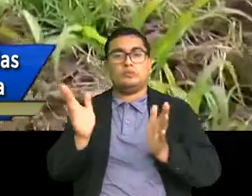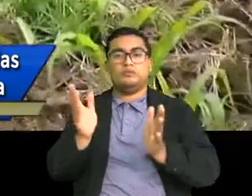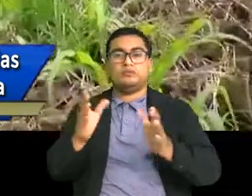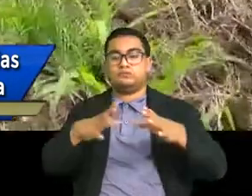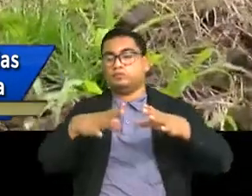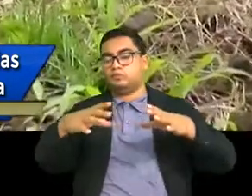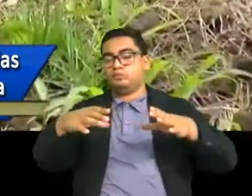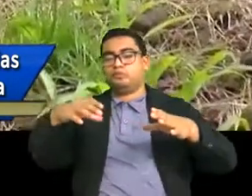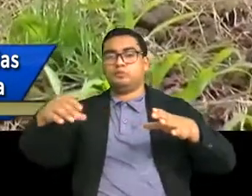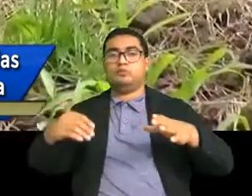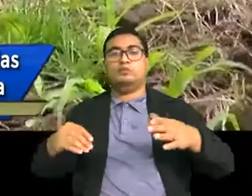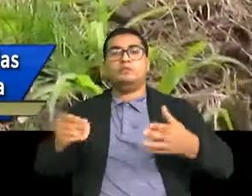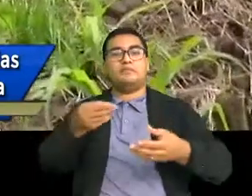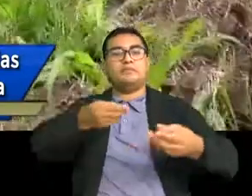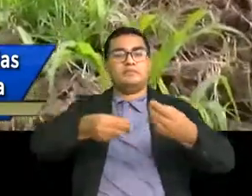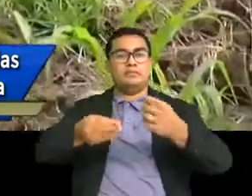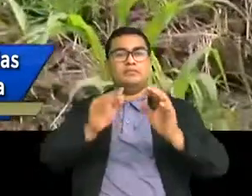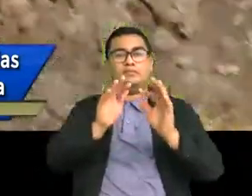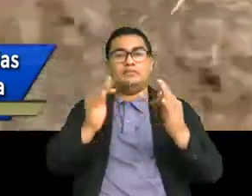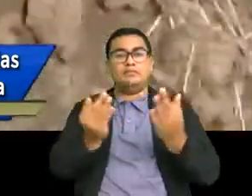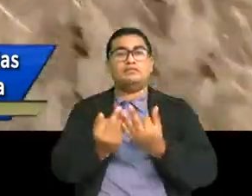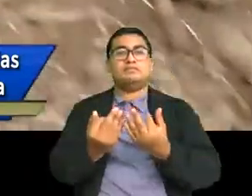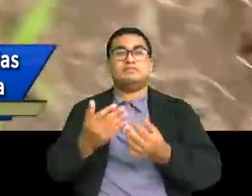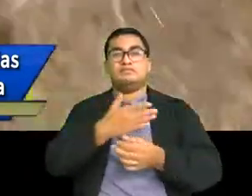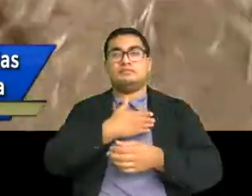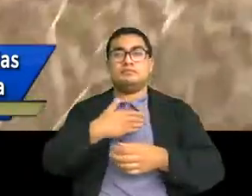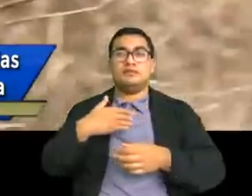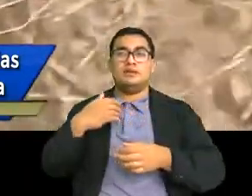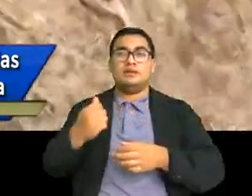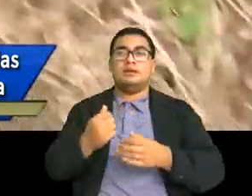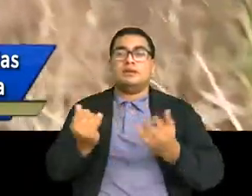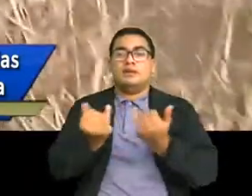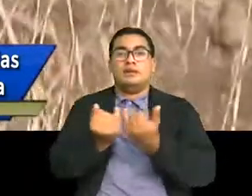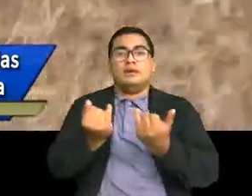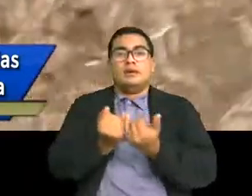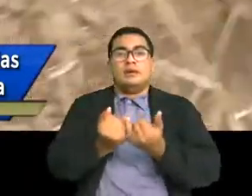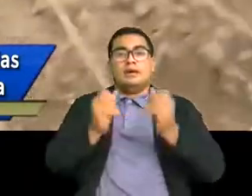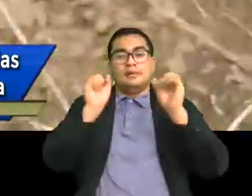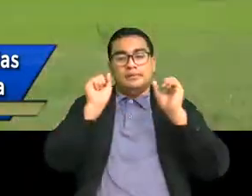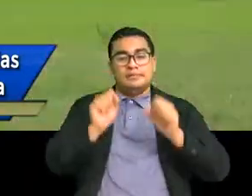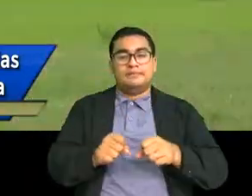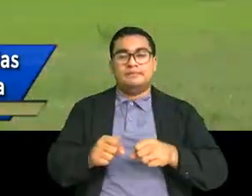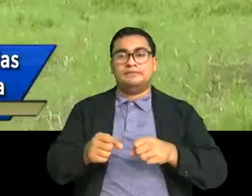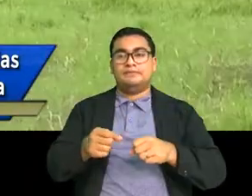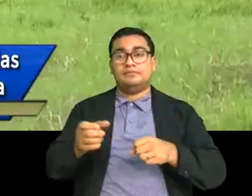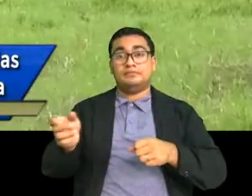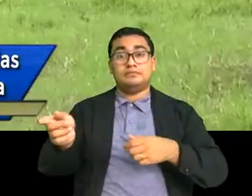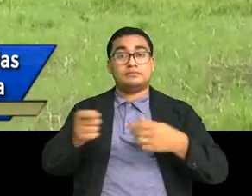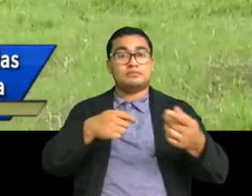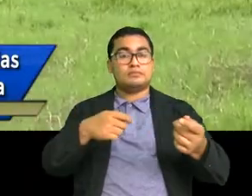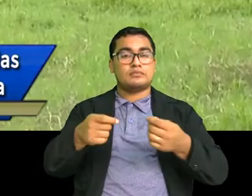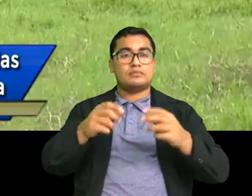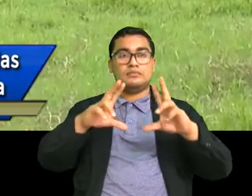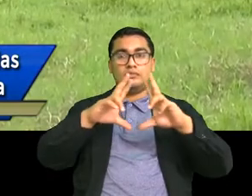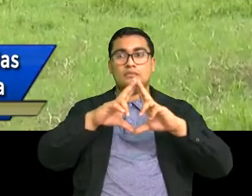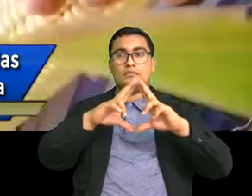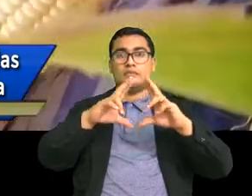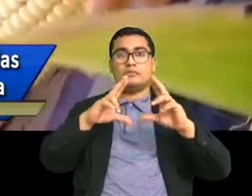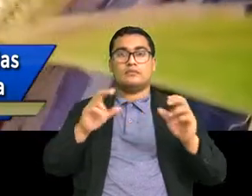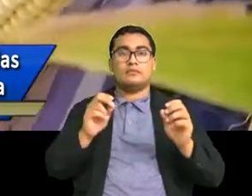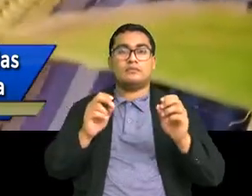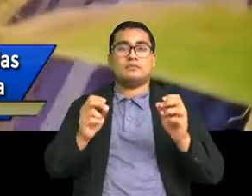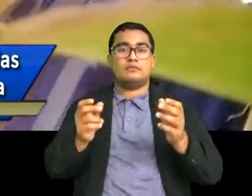la familia y la economía local y este a la disponibilidad de alimento en todos nuestros municipios en el departamento de managua